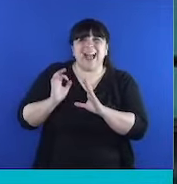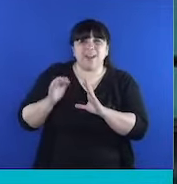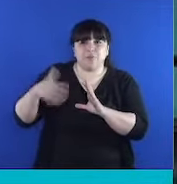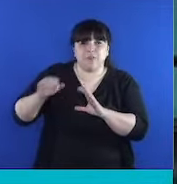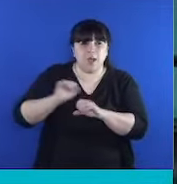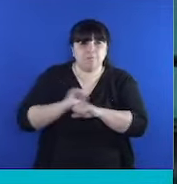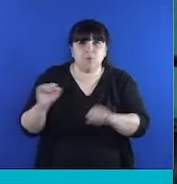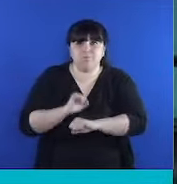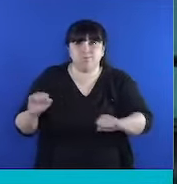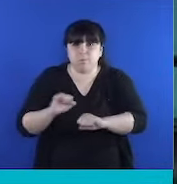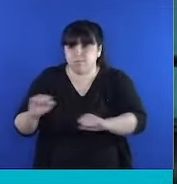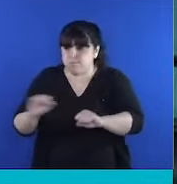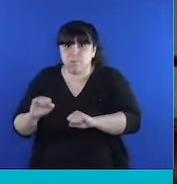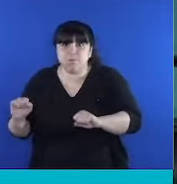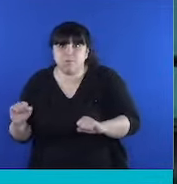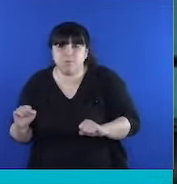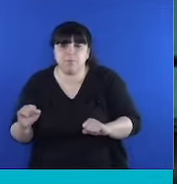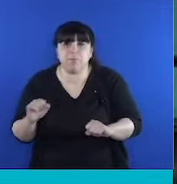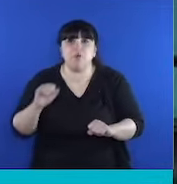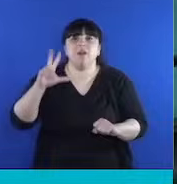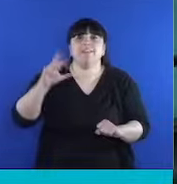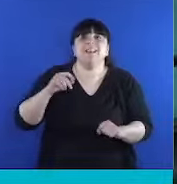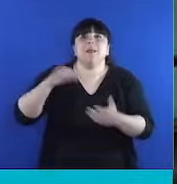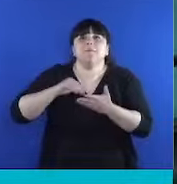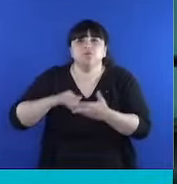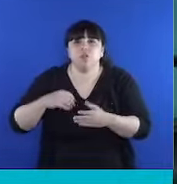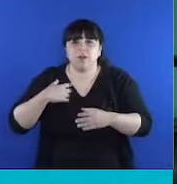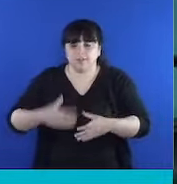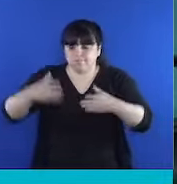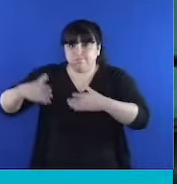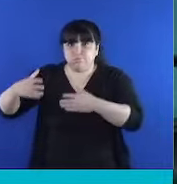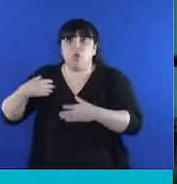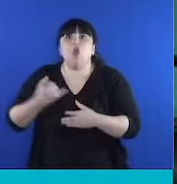con 330 millones de barriles que piensan sacar